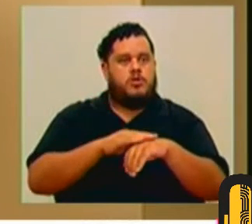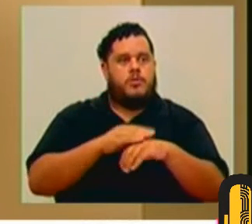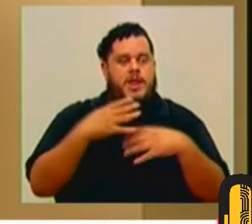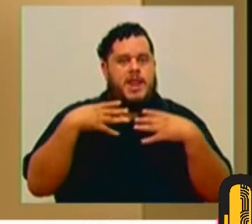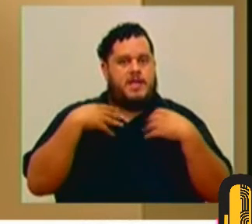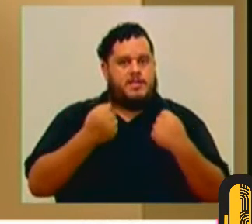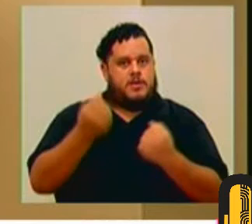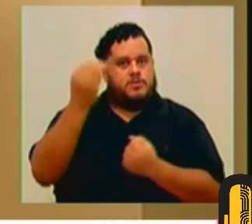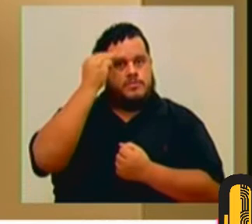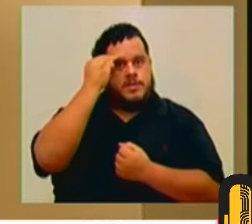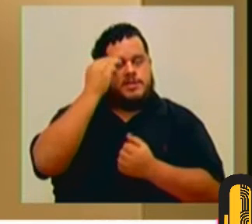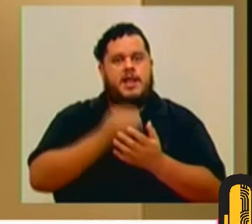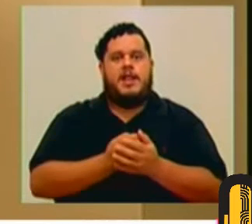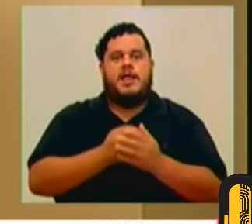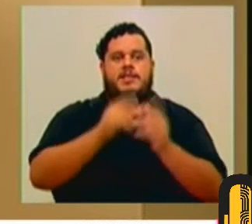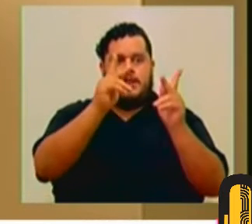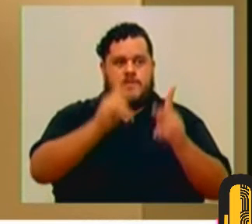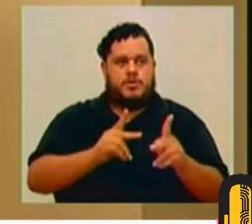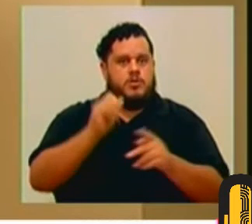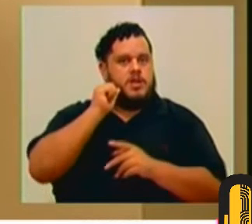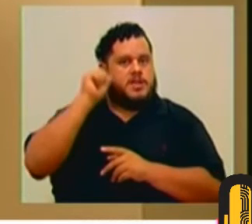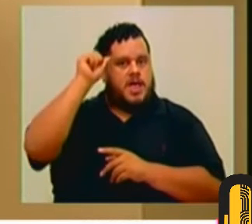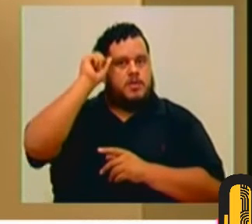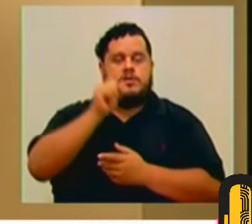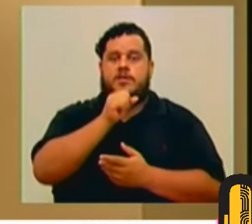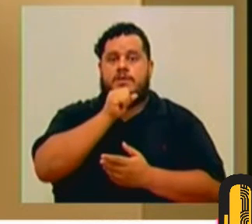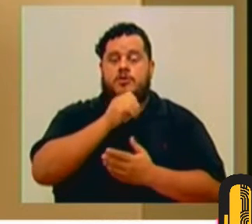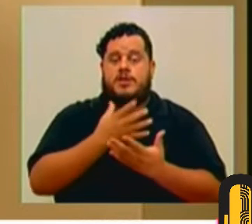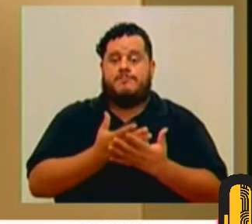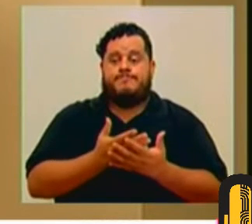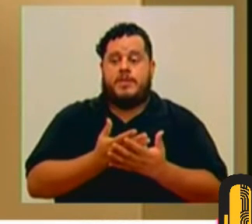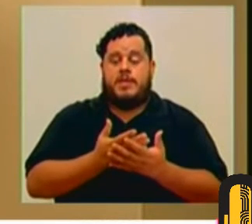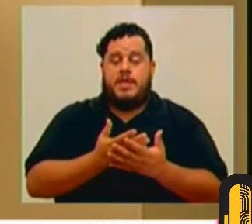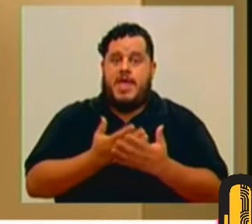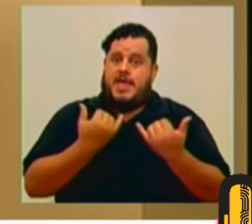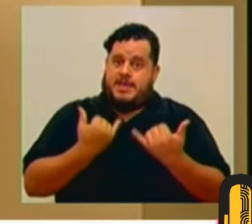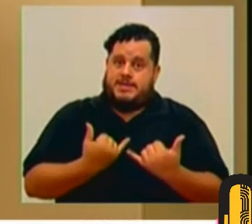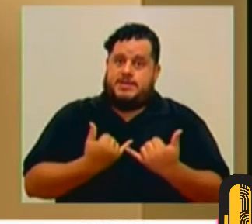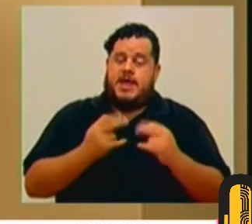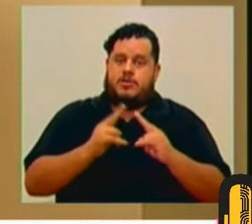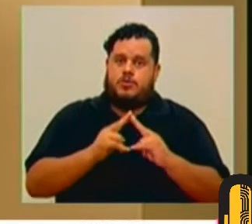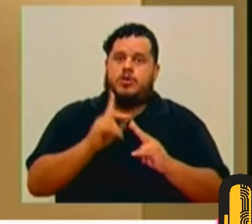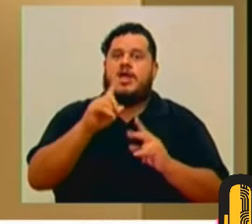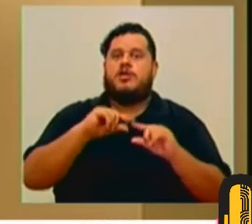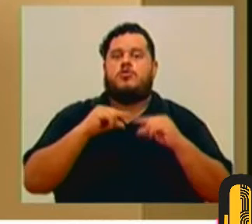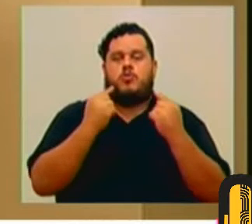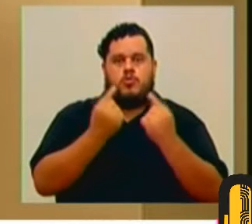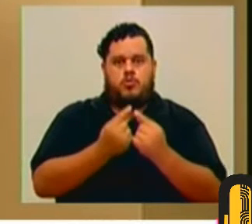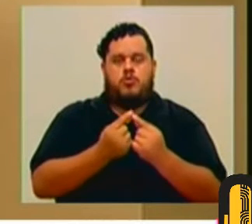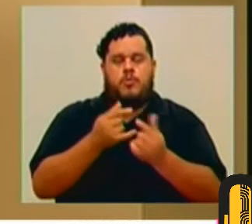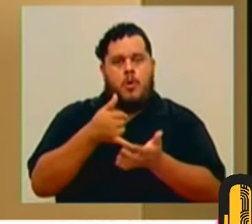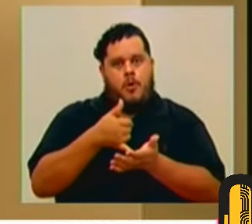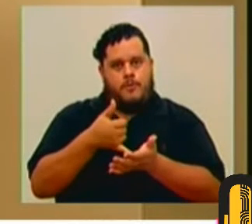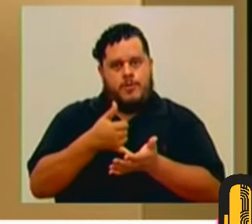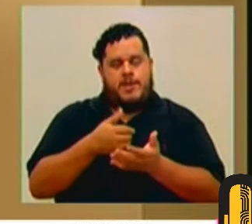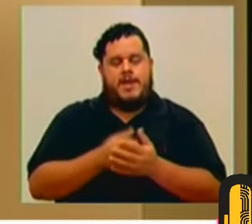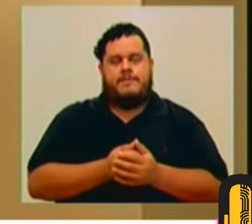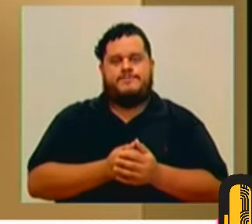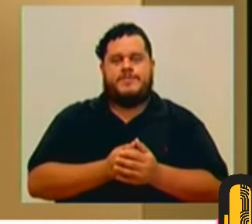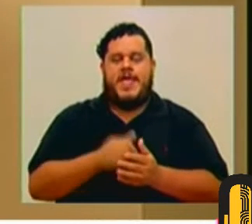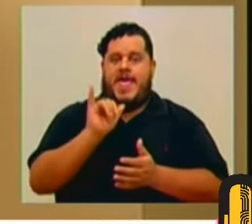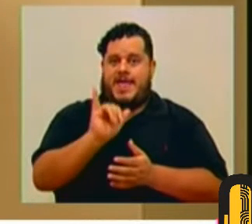mental de las personas adultas mayores, que es ya conocido que es un grupo sumamente vulnerable. De